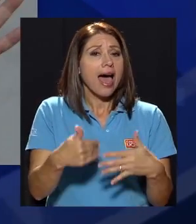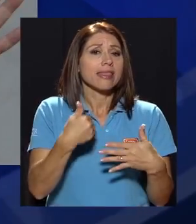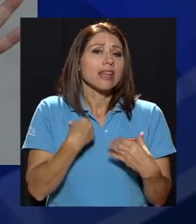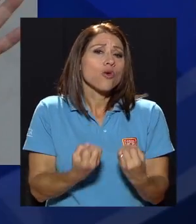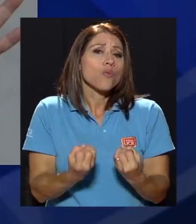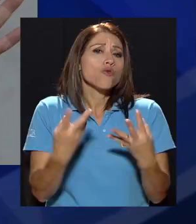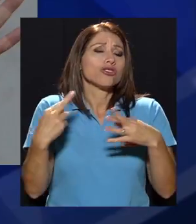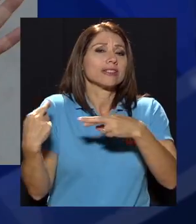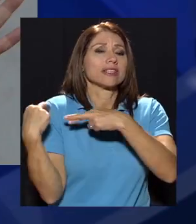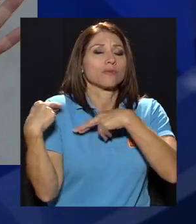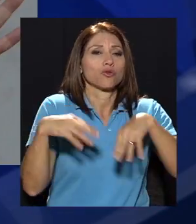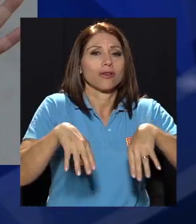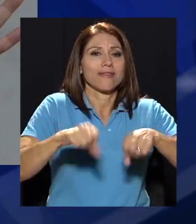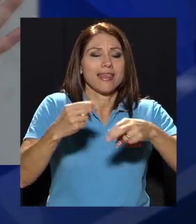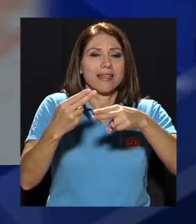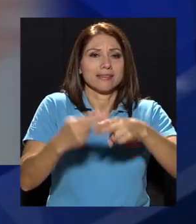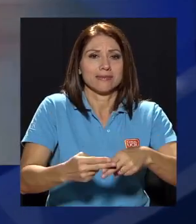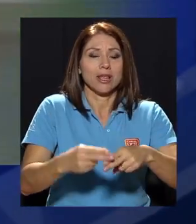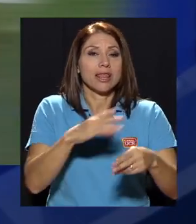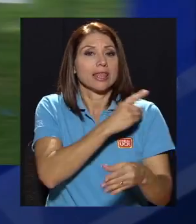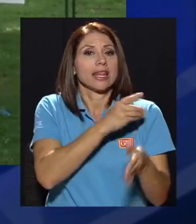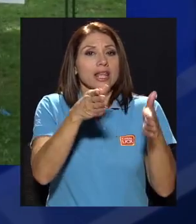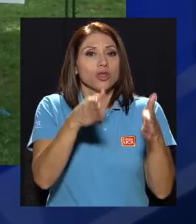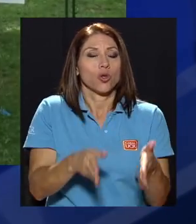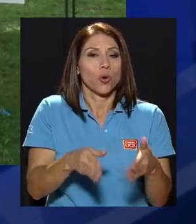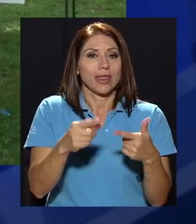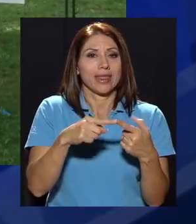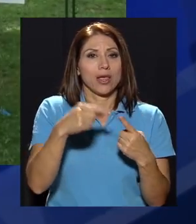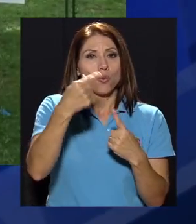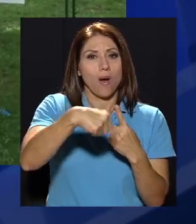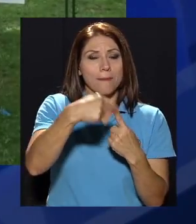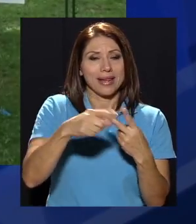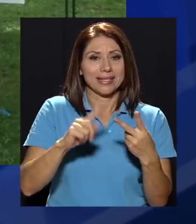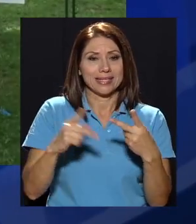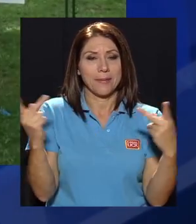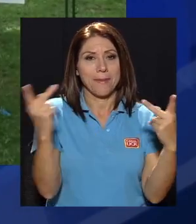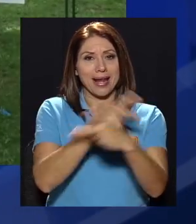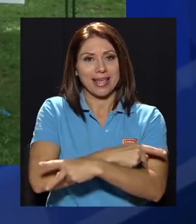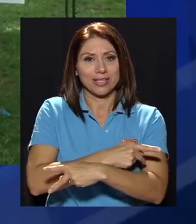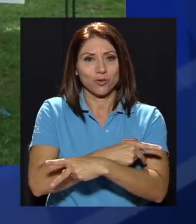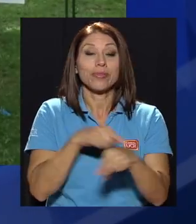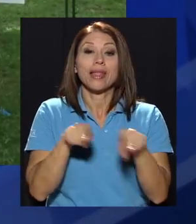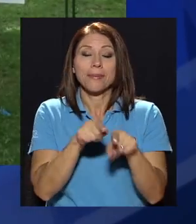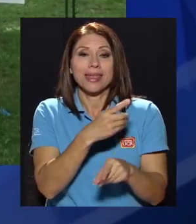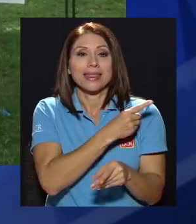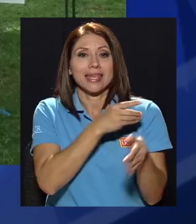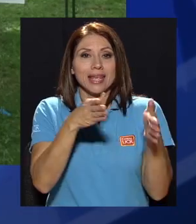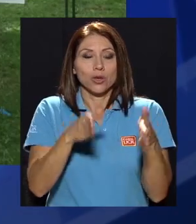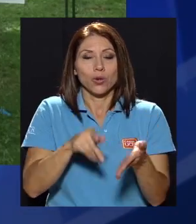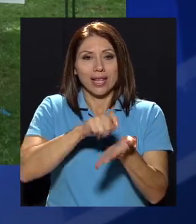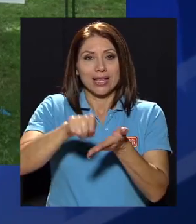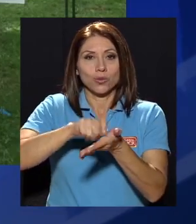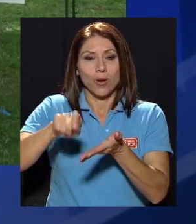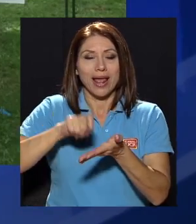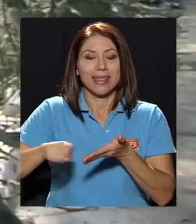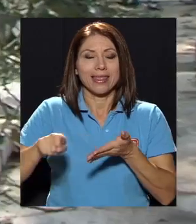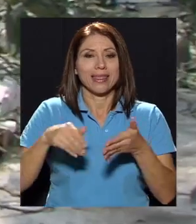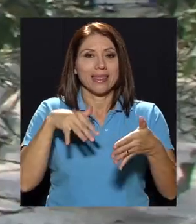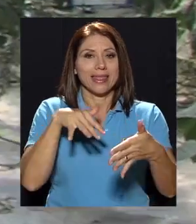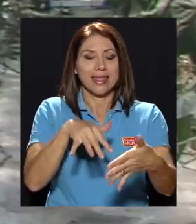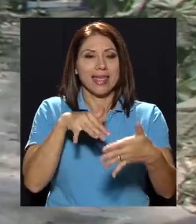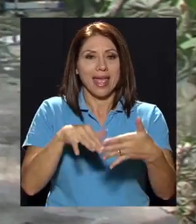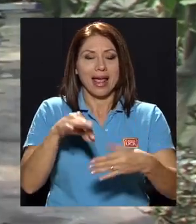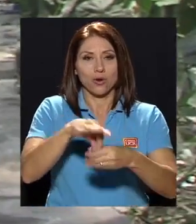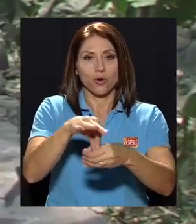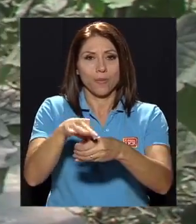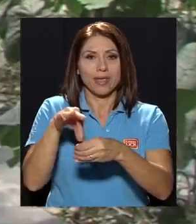cargos, como director de los recintos de Guápiles y Paraíso, hasta director de la Escuela de Agronomía. Yo saqué